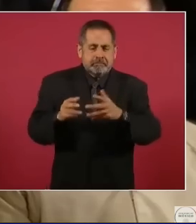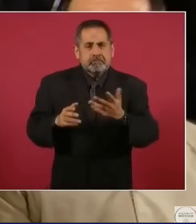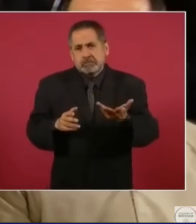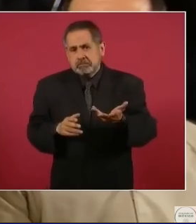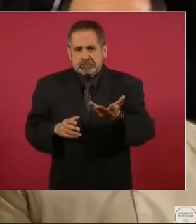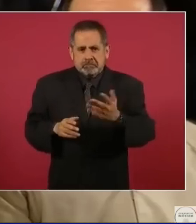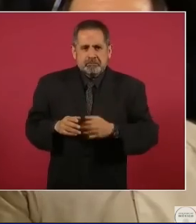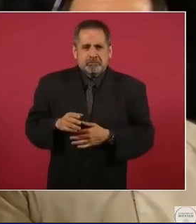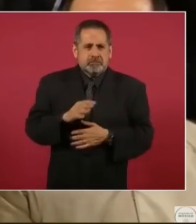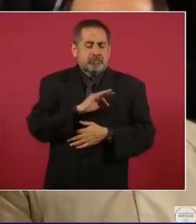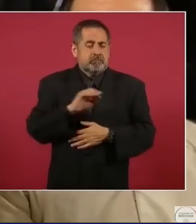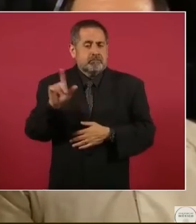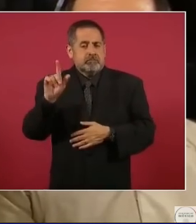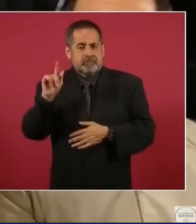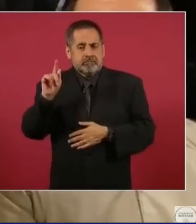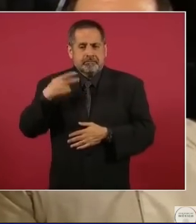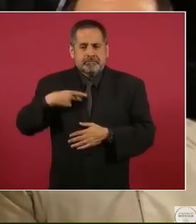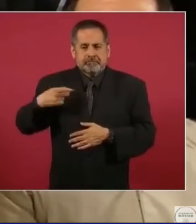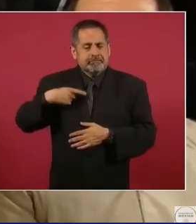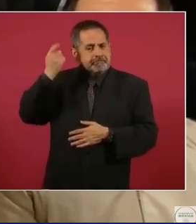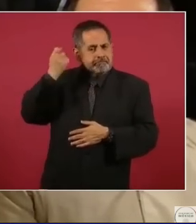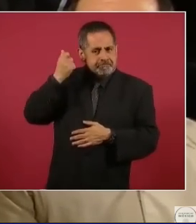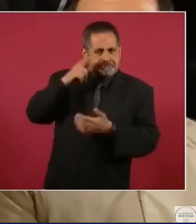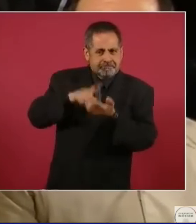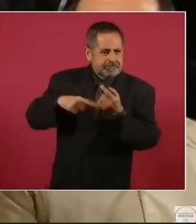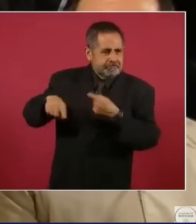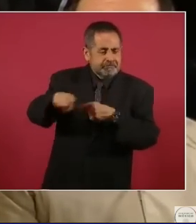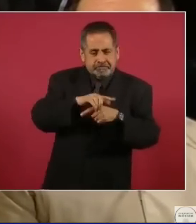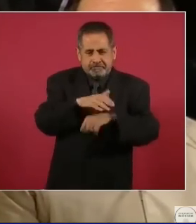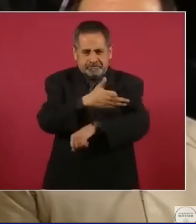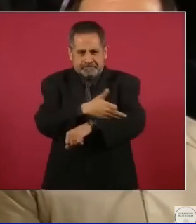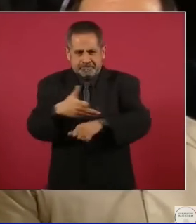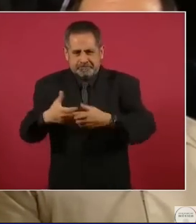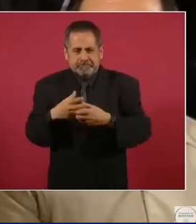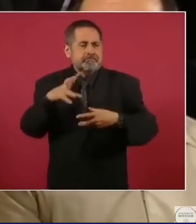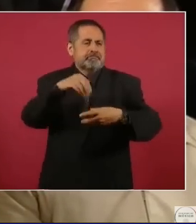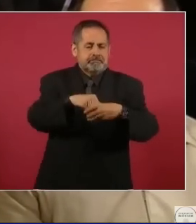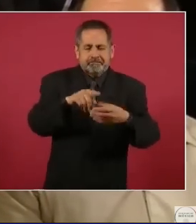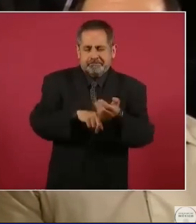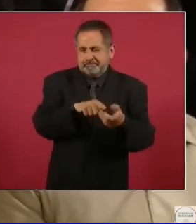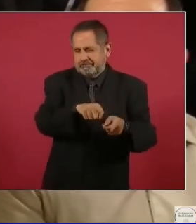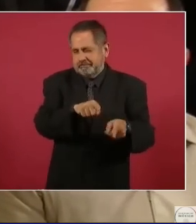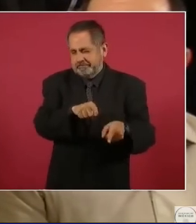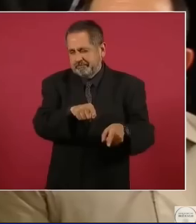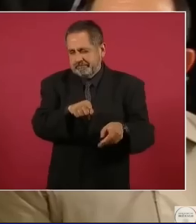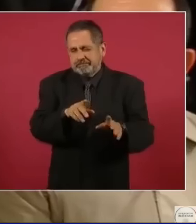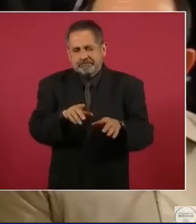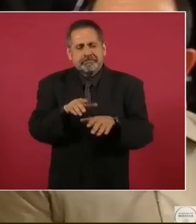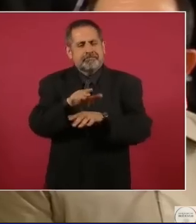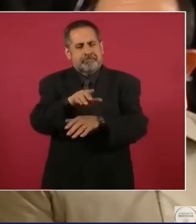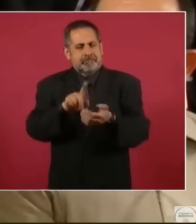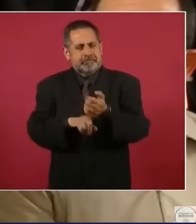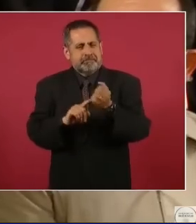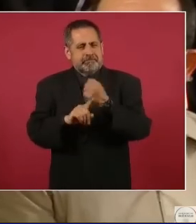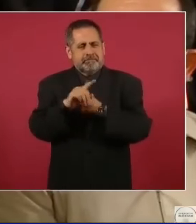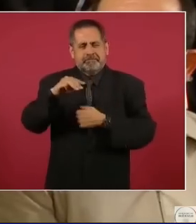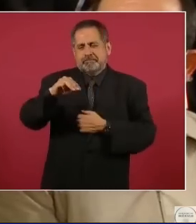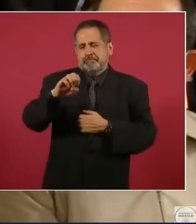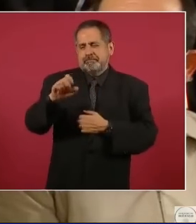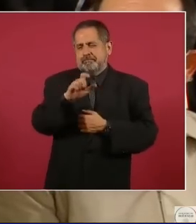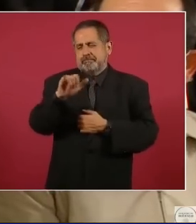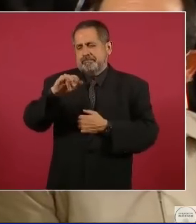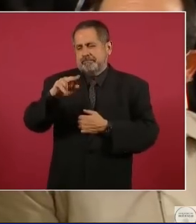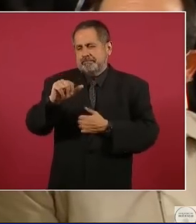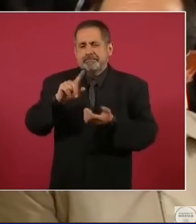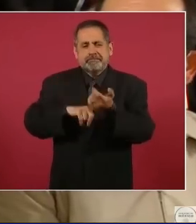70 jubilados, sus familias y más personas que han tenido este padecimiento por estos años